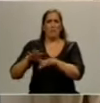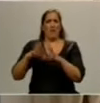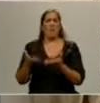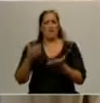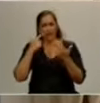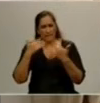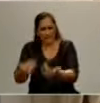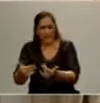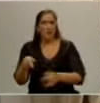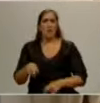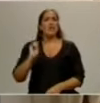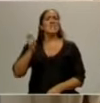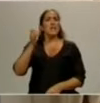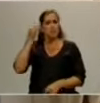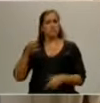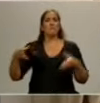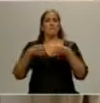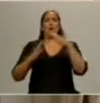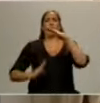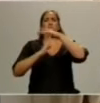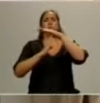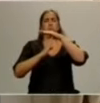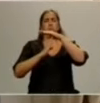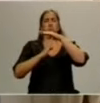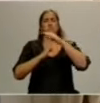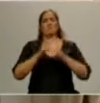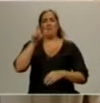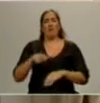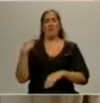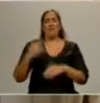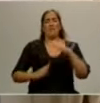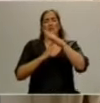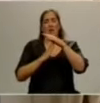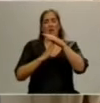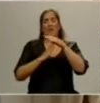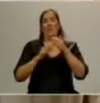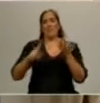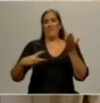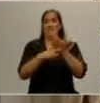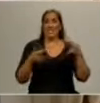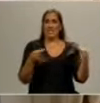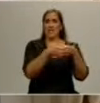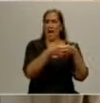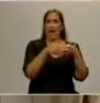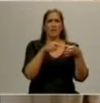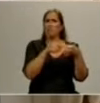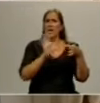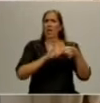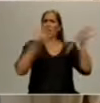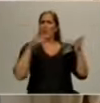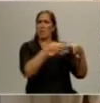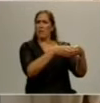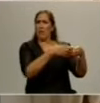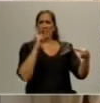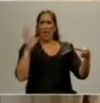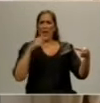la Procuración Fiscal de la Nación, ministerio extrapoder que no depende ni del Poder Ejecutivo, ni